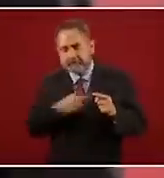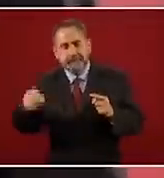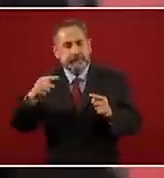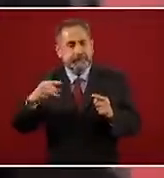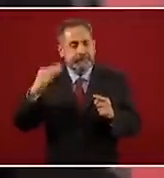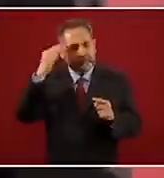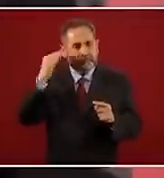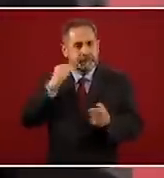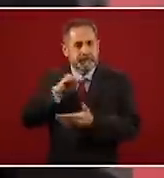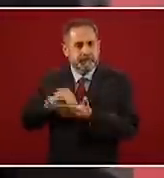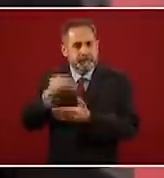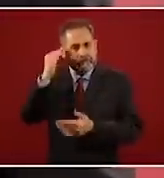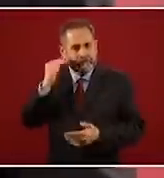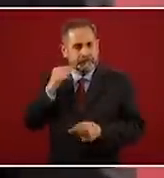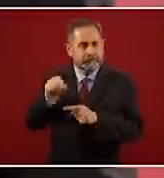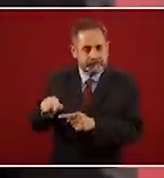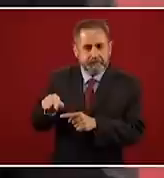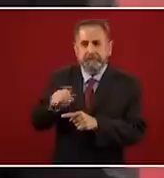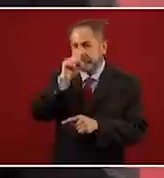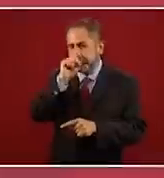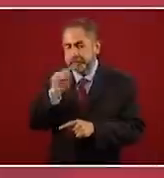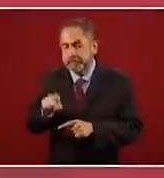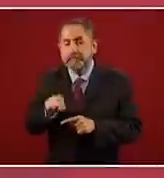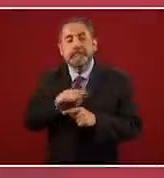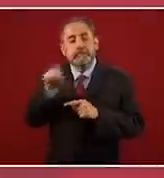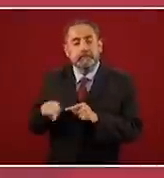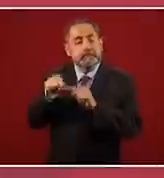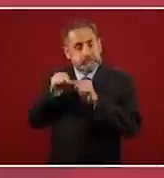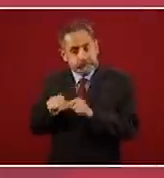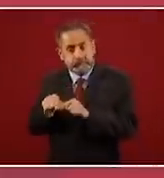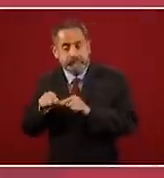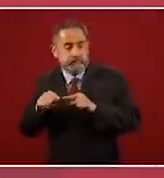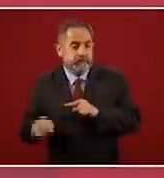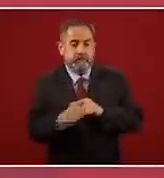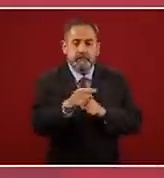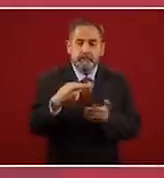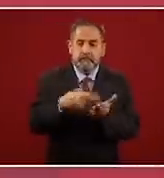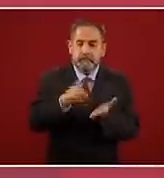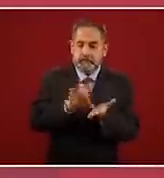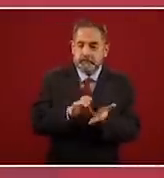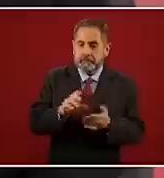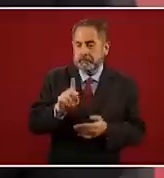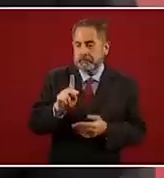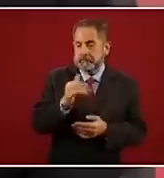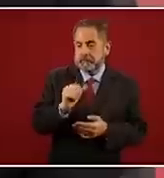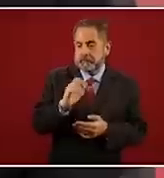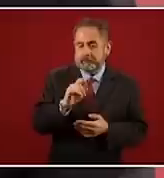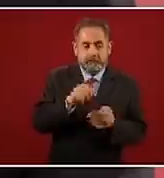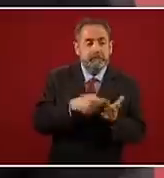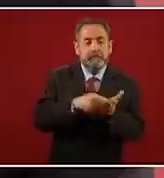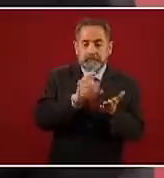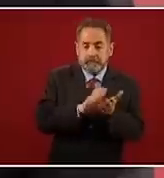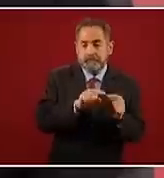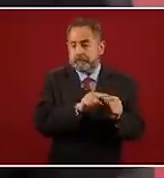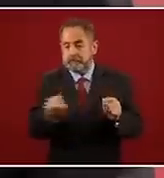Mérida, y luego de Mérida a Playa del Carmen, y luego de Playa del Carmen